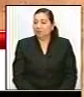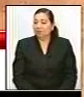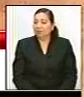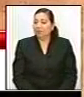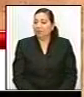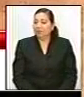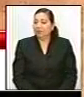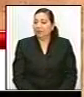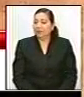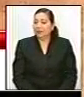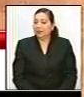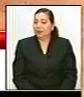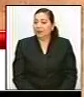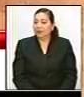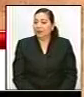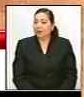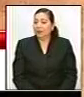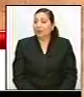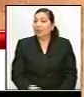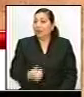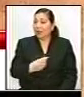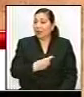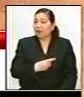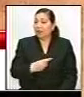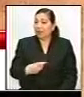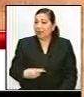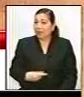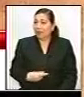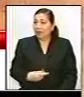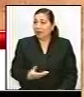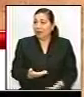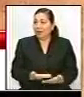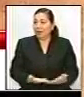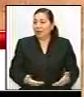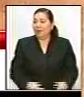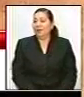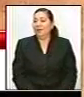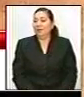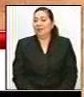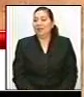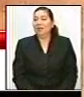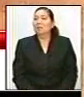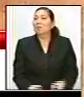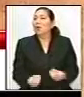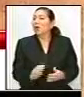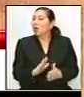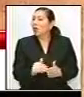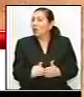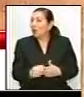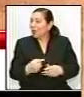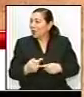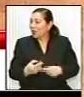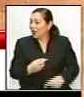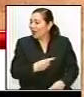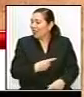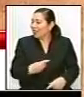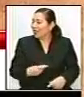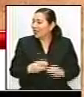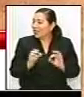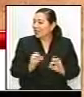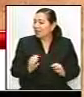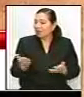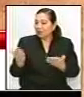le dije, doctor, la directora cree que este es su chacra. Porque todos los directores siempre nos